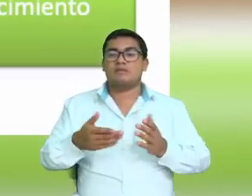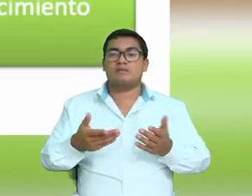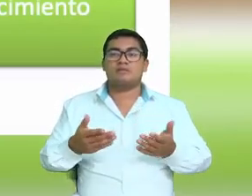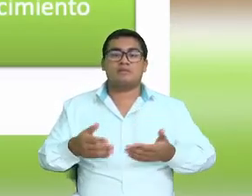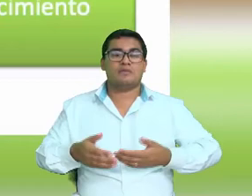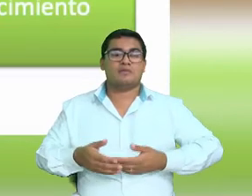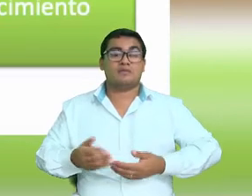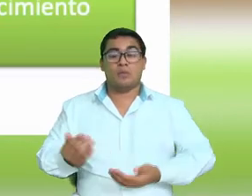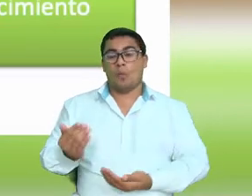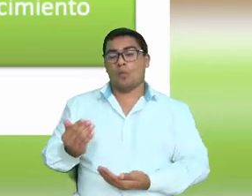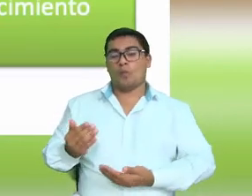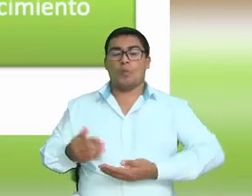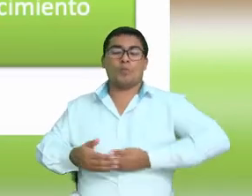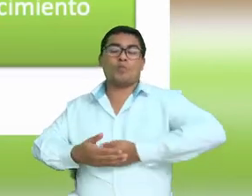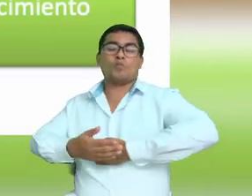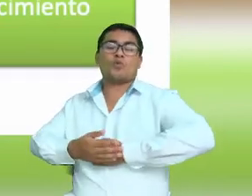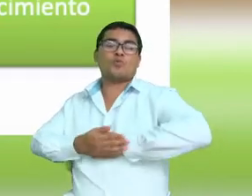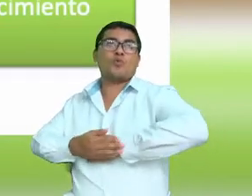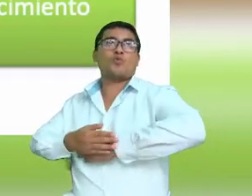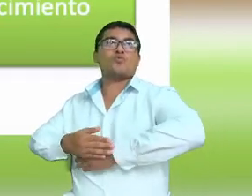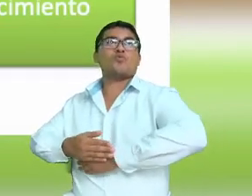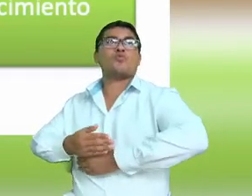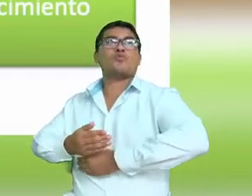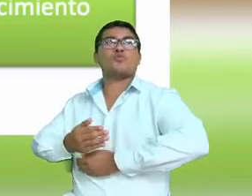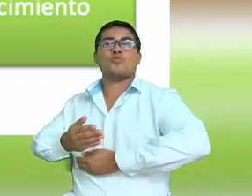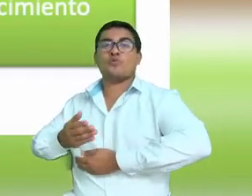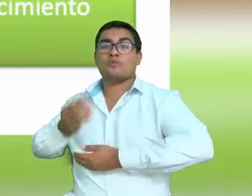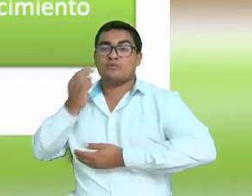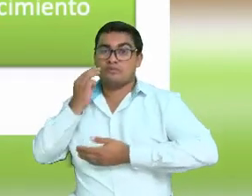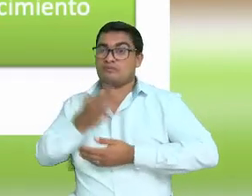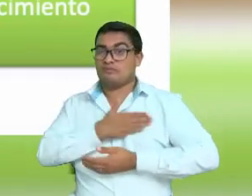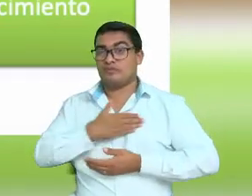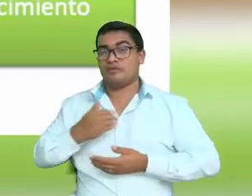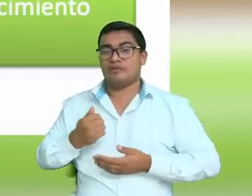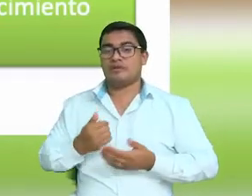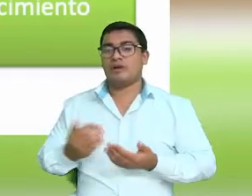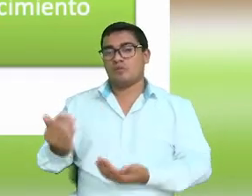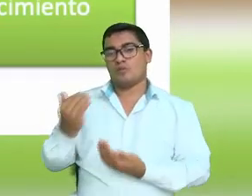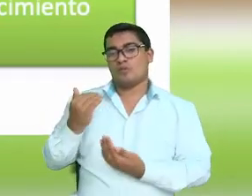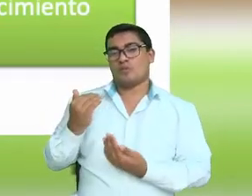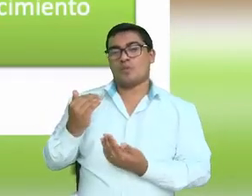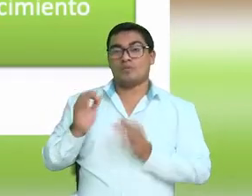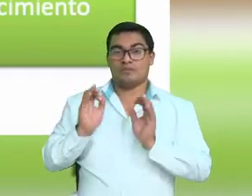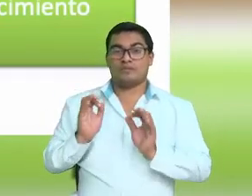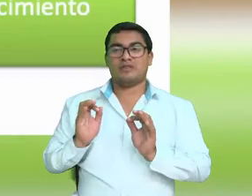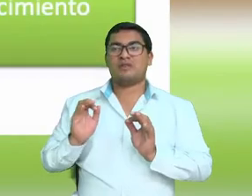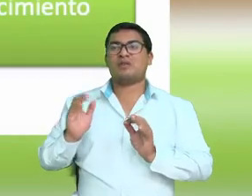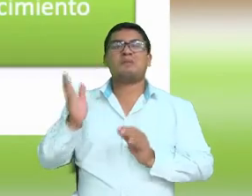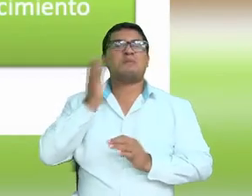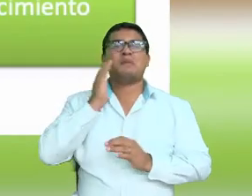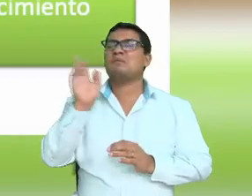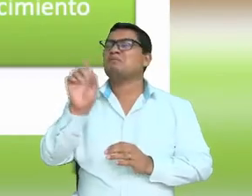ejemplo, la lactancia materna no la reciben, las madres le dan cualquier tipo de leche. Entonces esto,